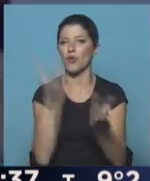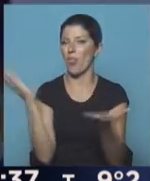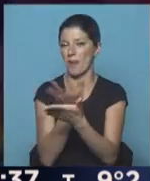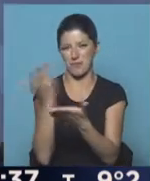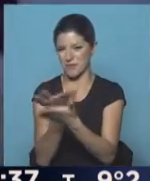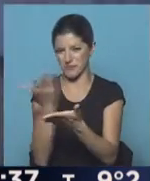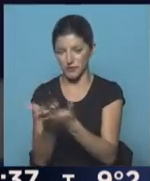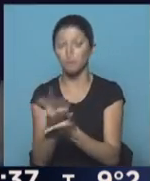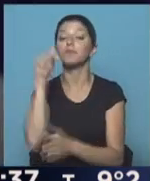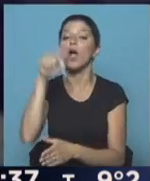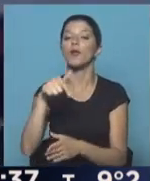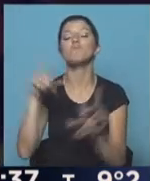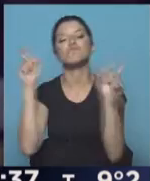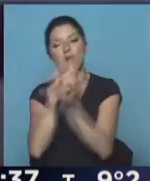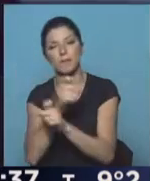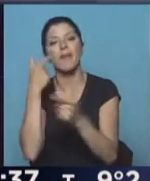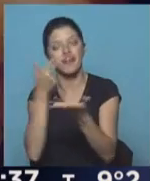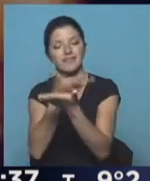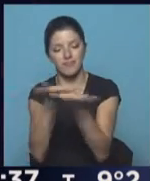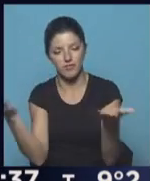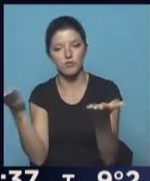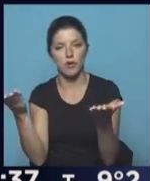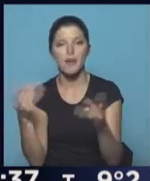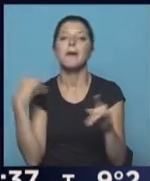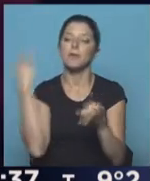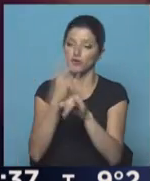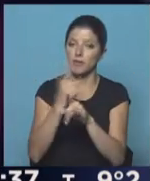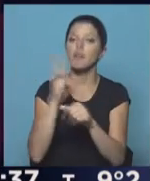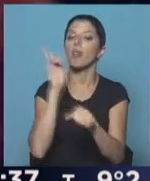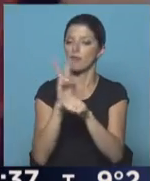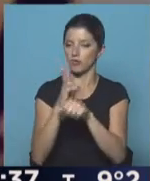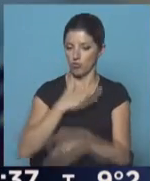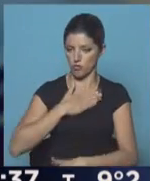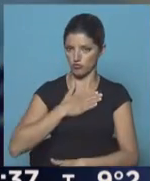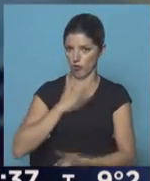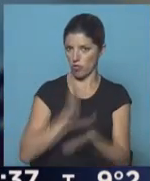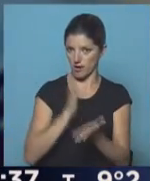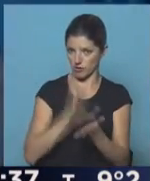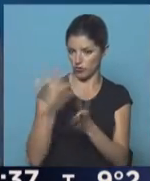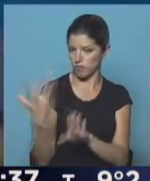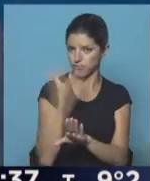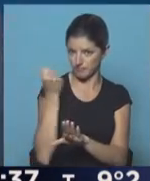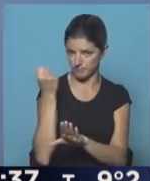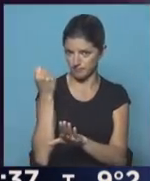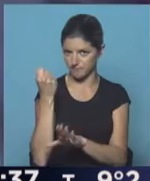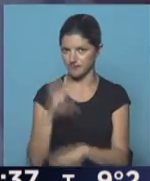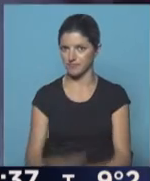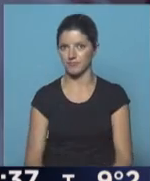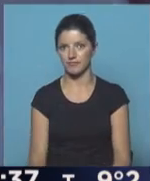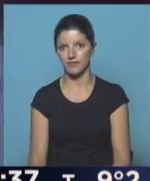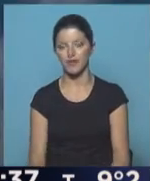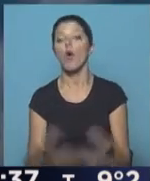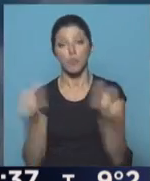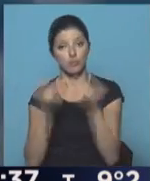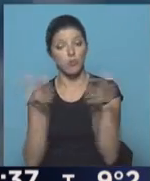y ahora estamos con el problema de la exhibición y por supuesto siempre defendiendo los derechos conquistados que son los de la producción tenemos muchas películas